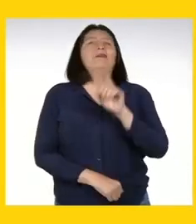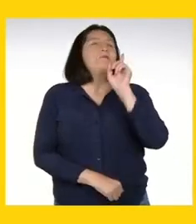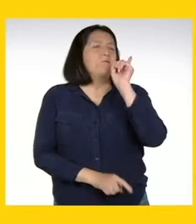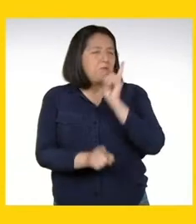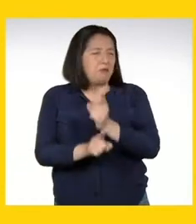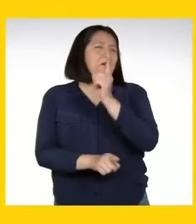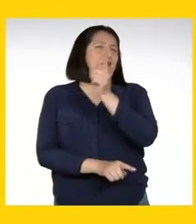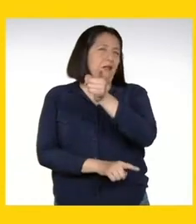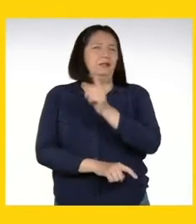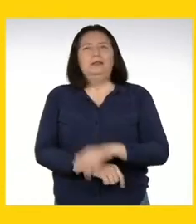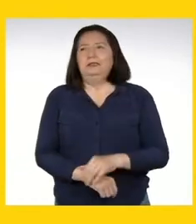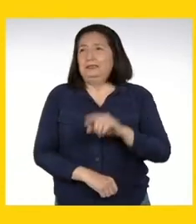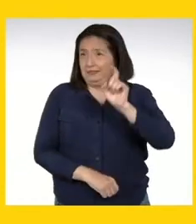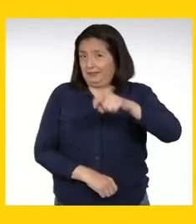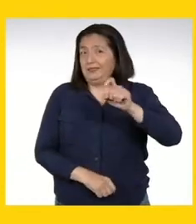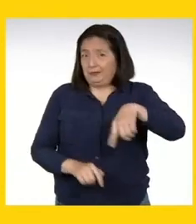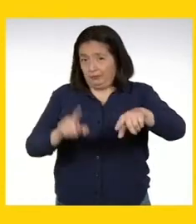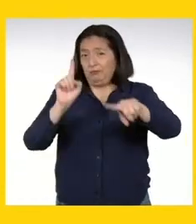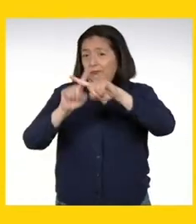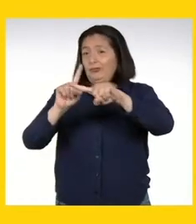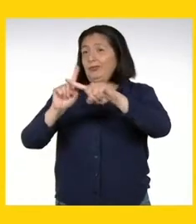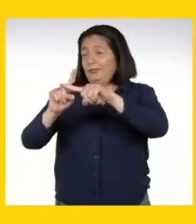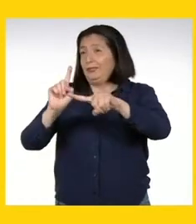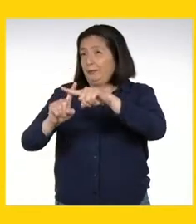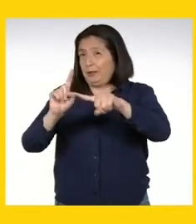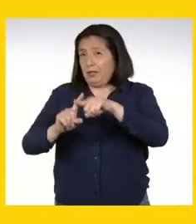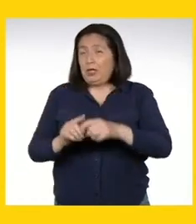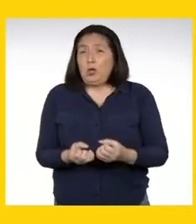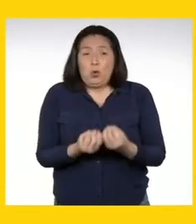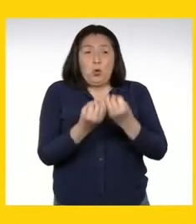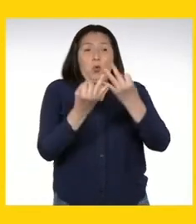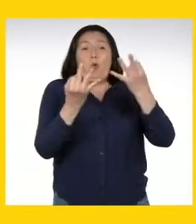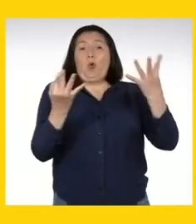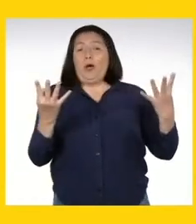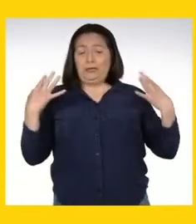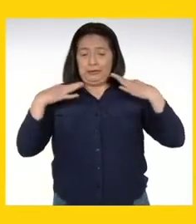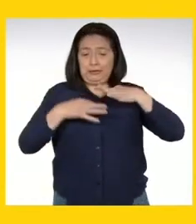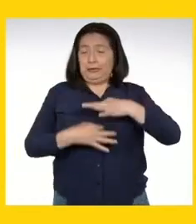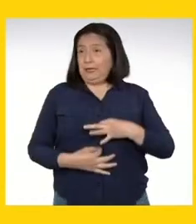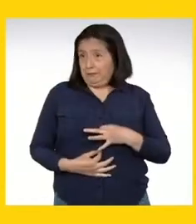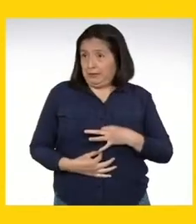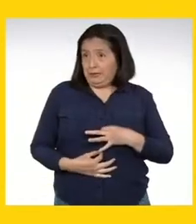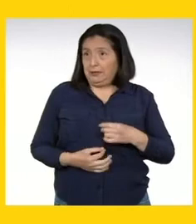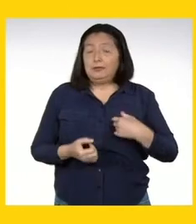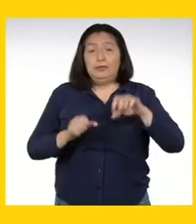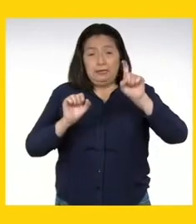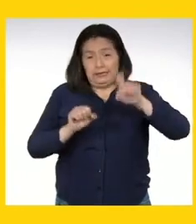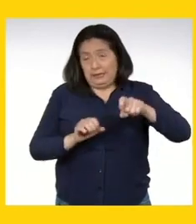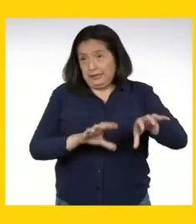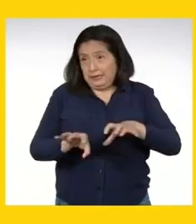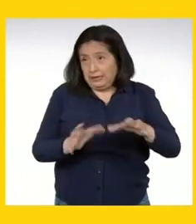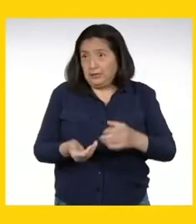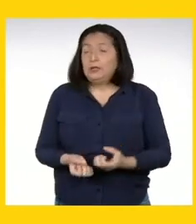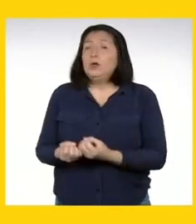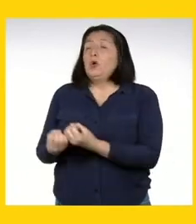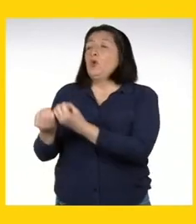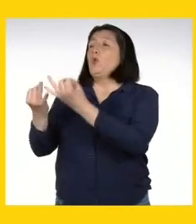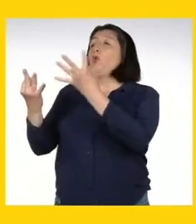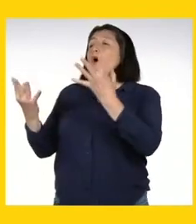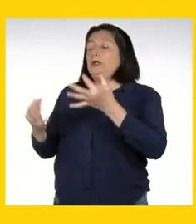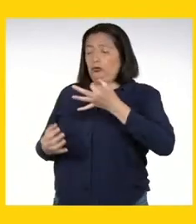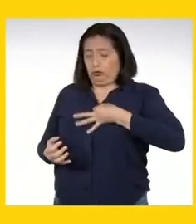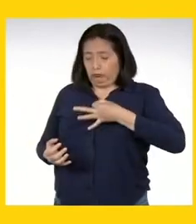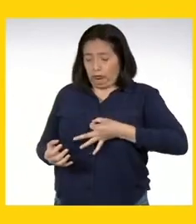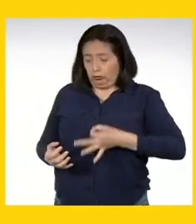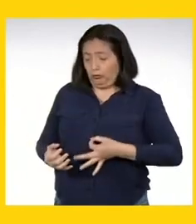Muy bien, tenemos que multiplicar el número de camisas que le han pedido por el número de botones